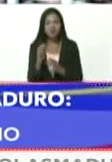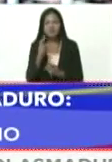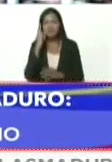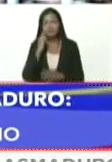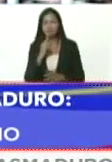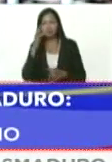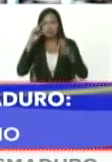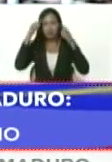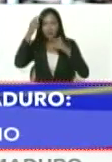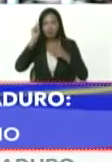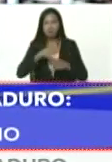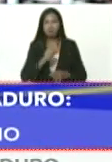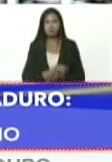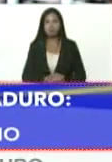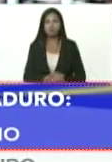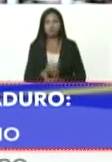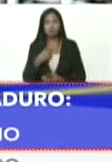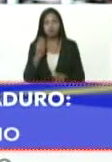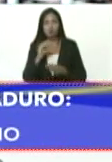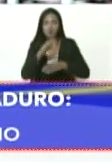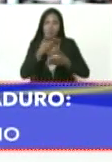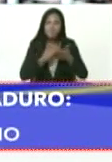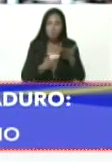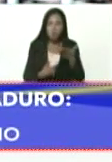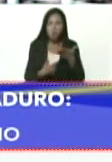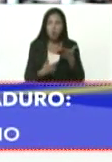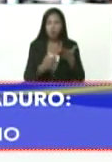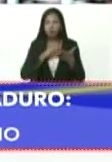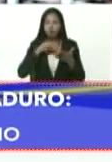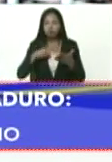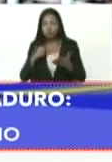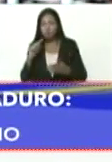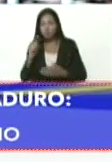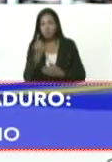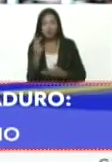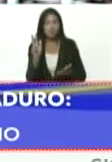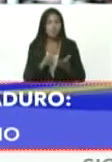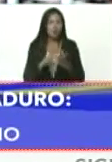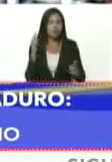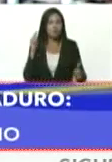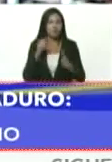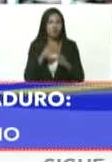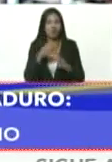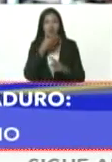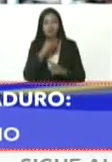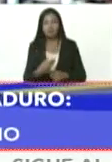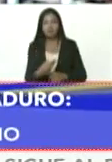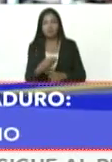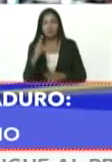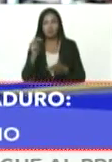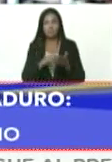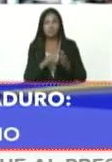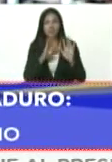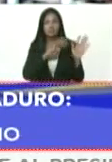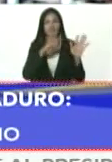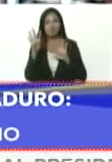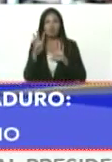chavista, yo propongo que nosotros primero cumplamos la meta, diciembre